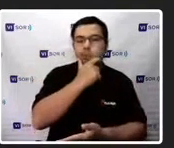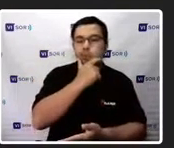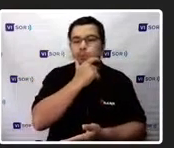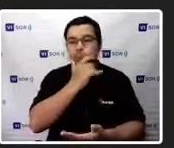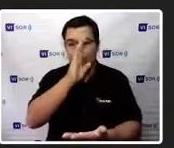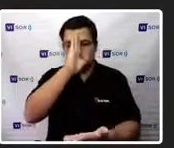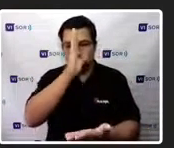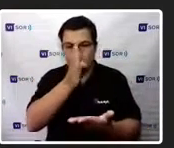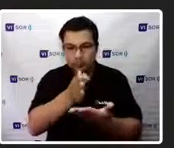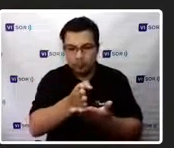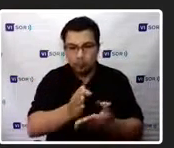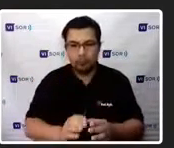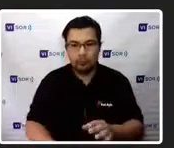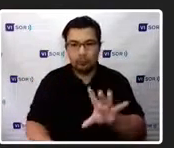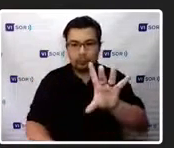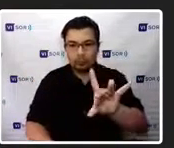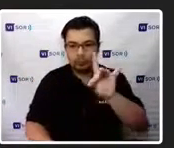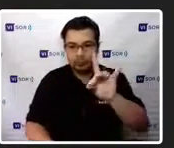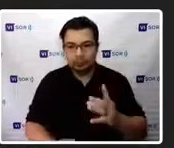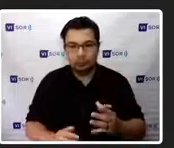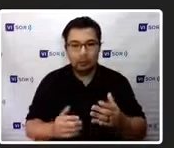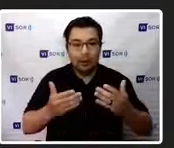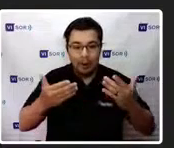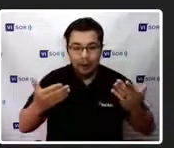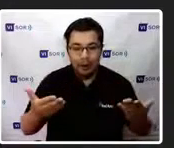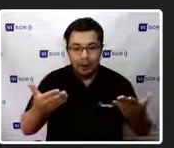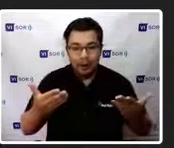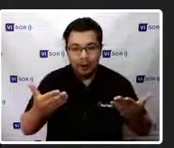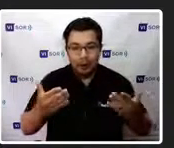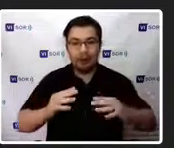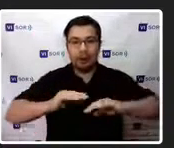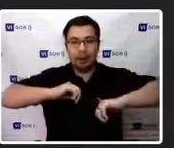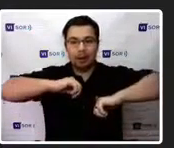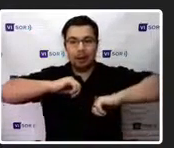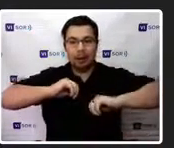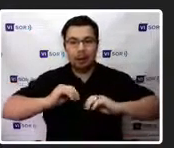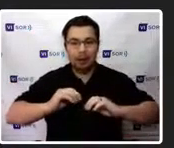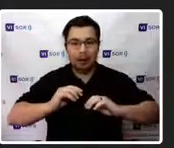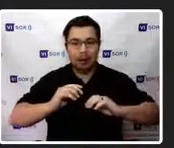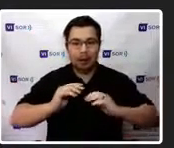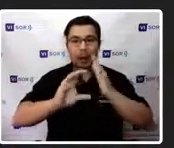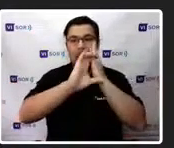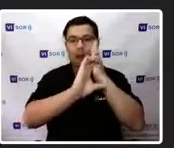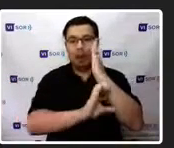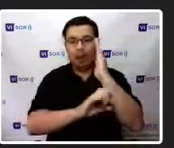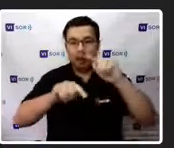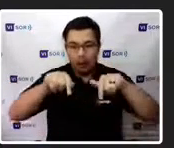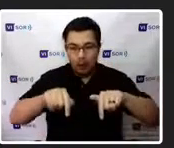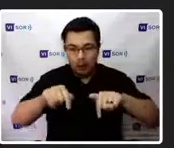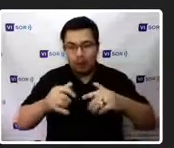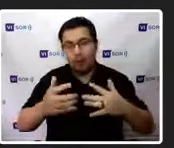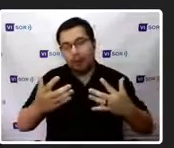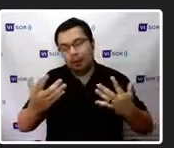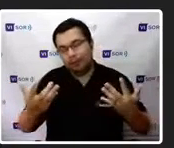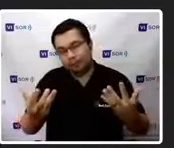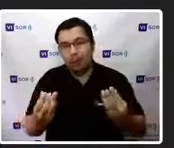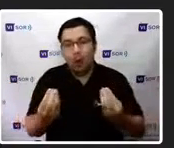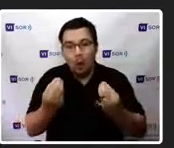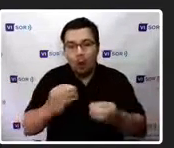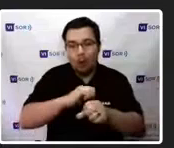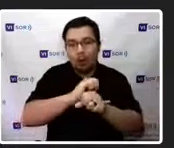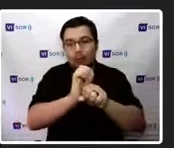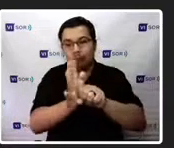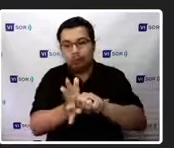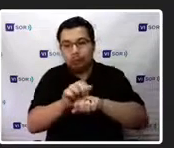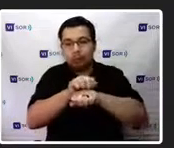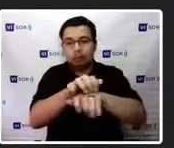de que esta industria en la cual estamos hoy día nosotros, a pesar de que hoy día nos impactó la pandemia, estamos recuperando bastante rápido. Es una industria maravillosa que